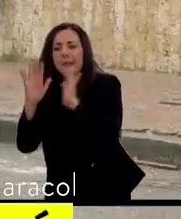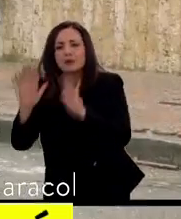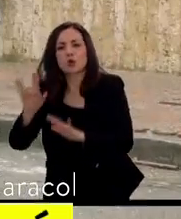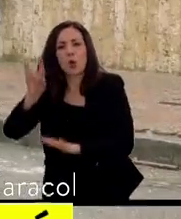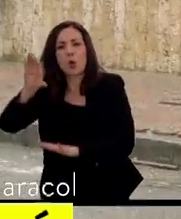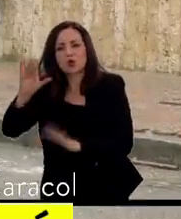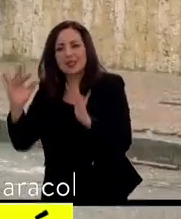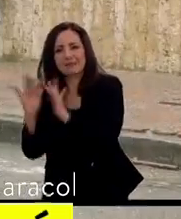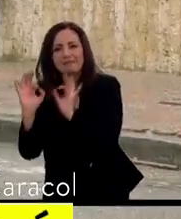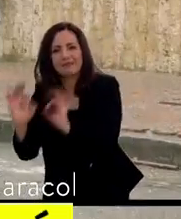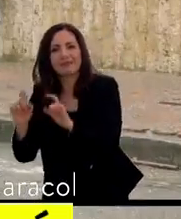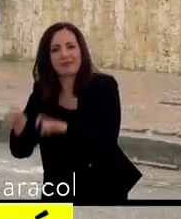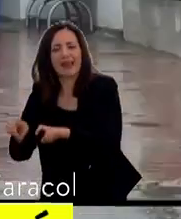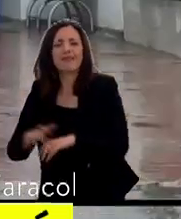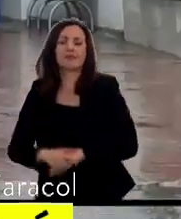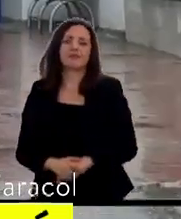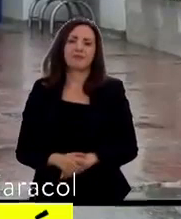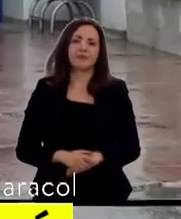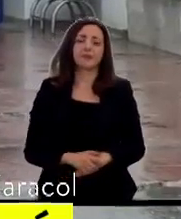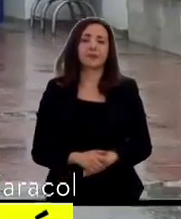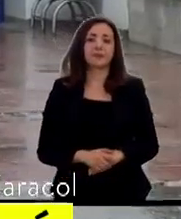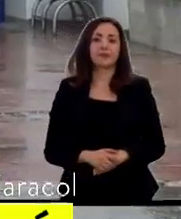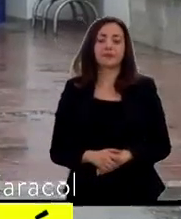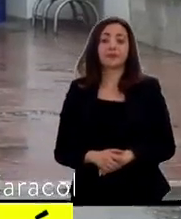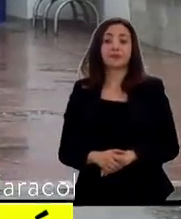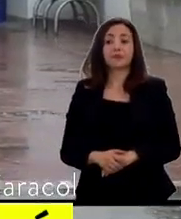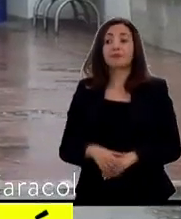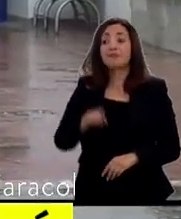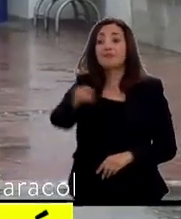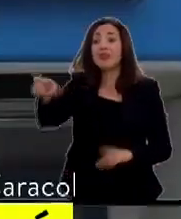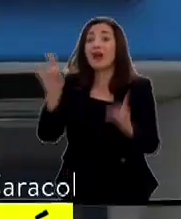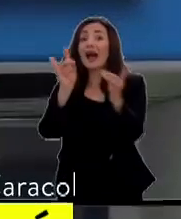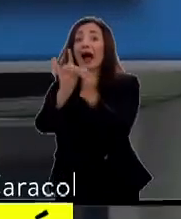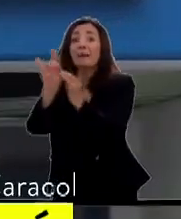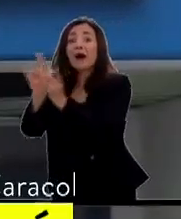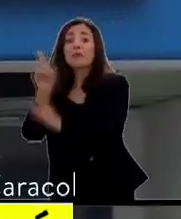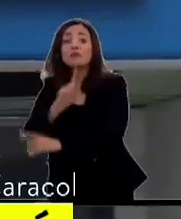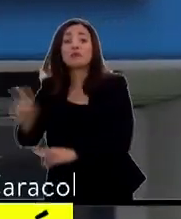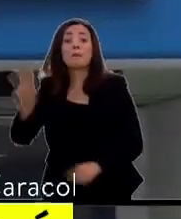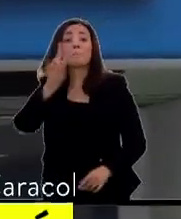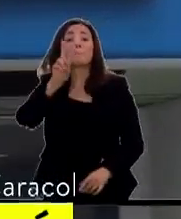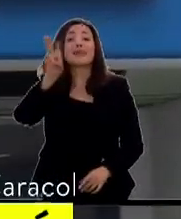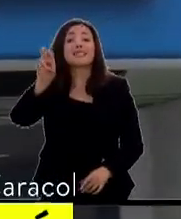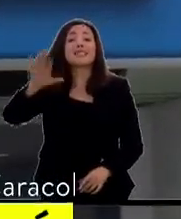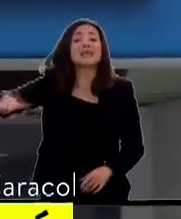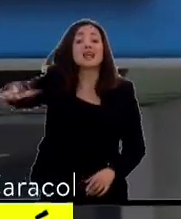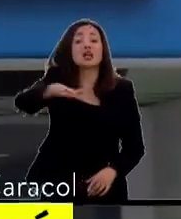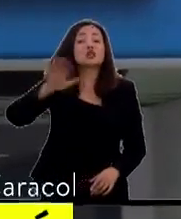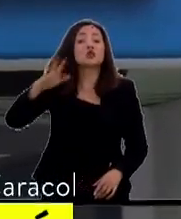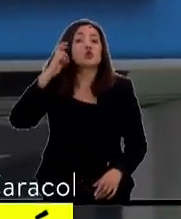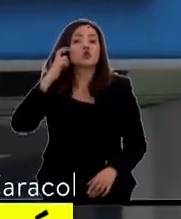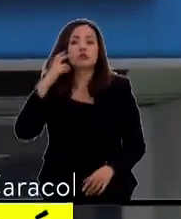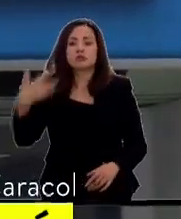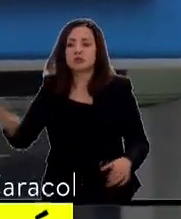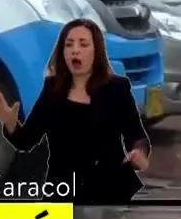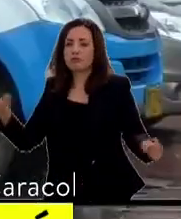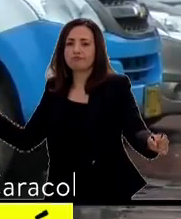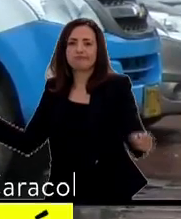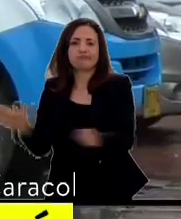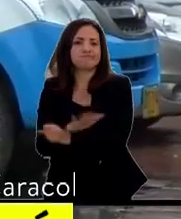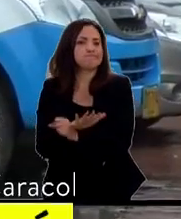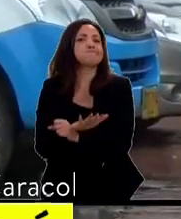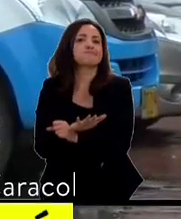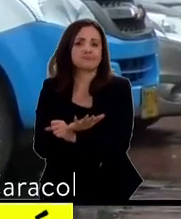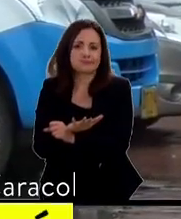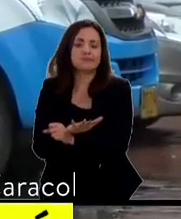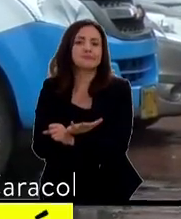unidades. Las 27 camas de cuidados intensivos que existen en el Chocó, todas están copadas. Por eso